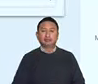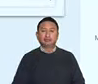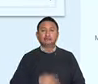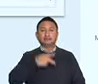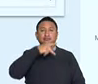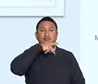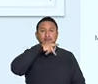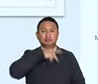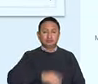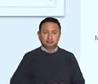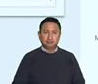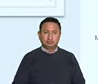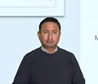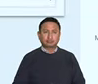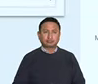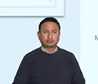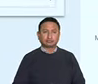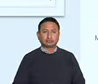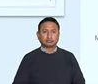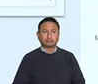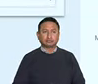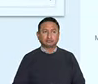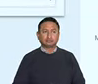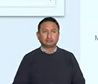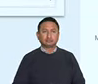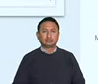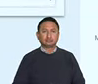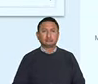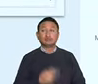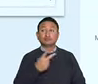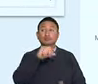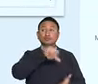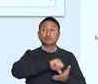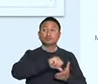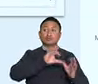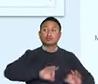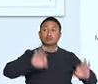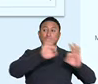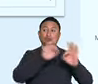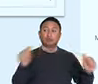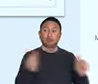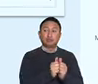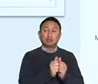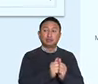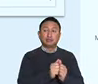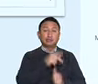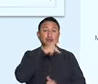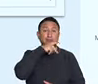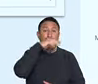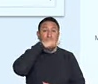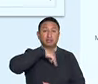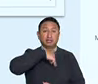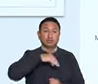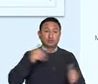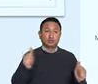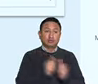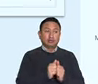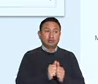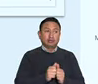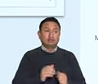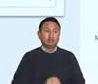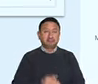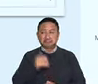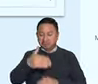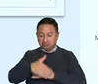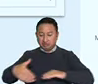Puerto Viejo. Dos principales ciudades prácticamente juntas ya entre Puerto Viejo y Manta, juntas. O sea, le separa